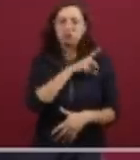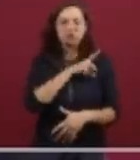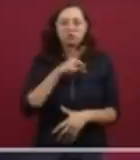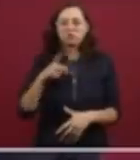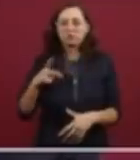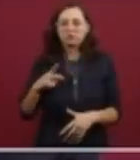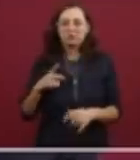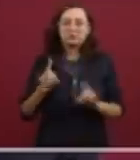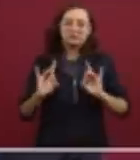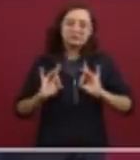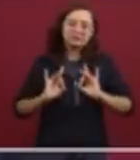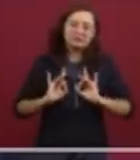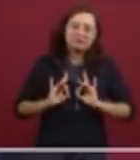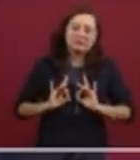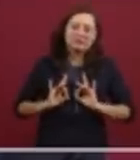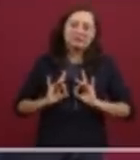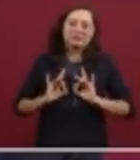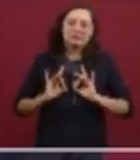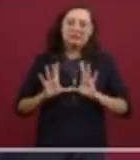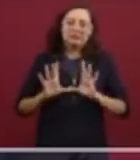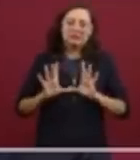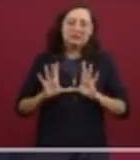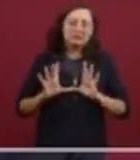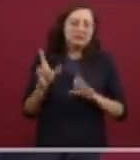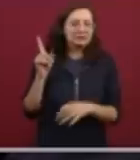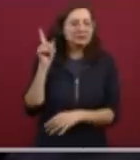Son situaciones muy difíciles.